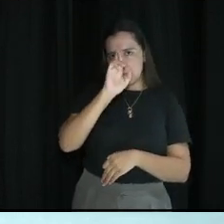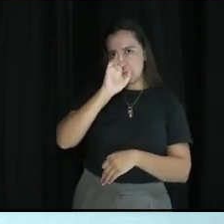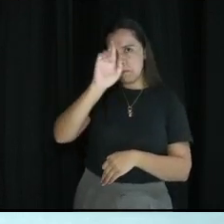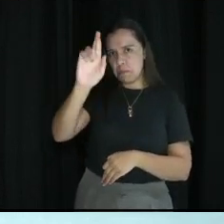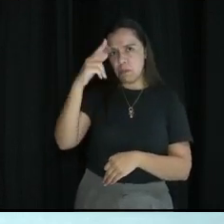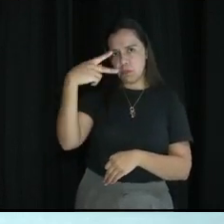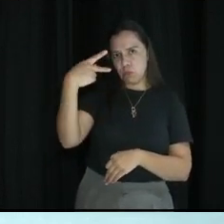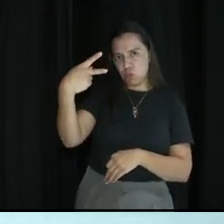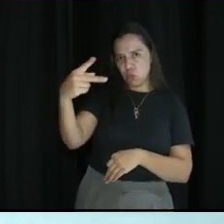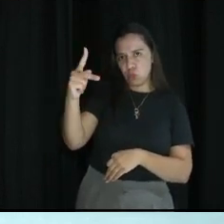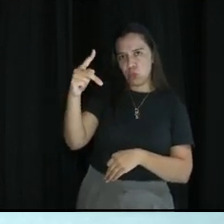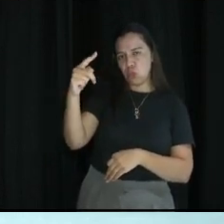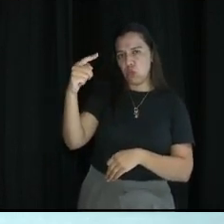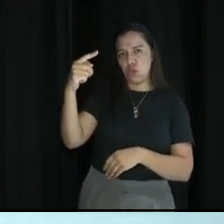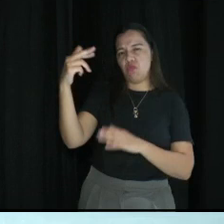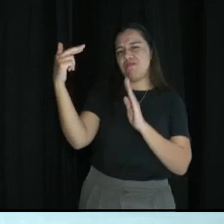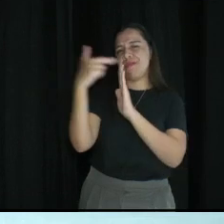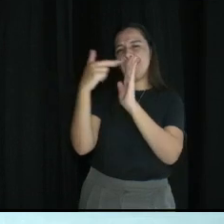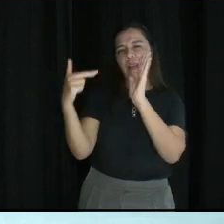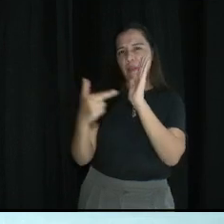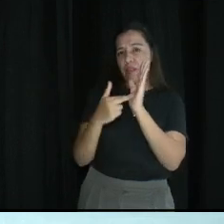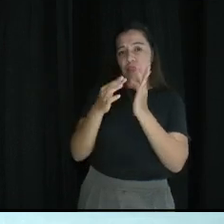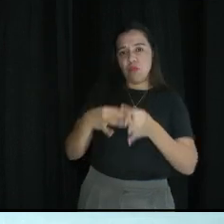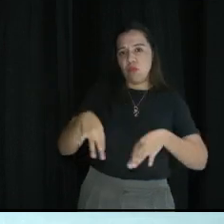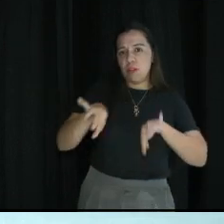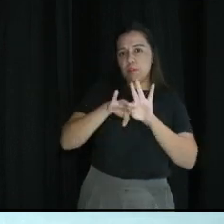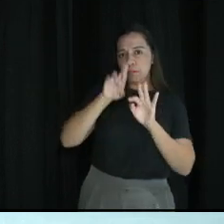nuestras atribuciones, eso es primordial.